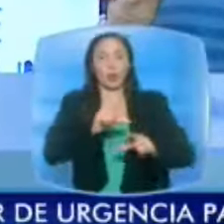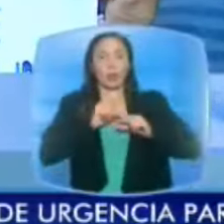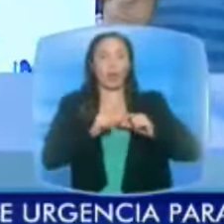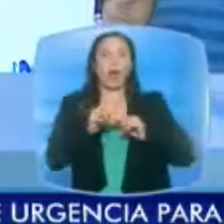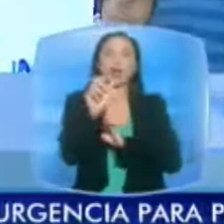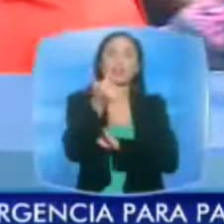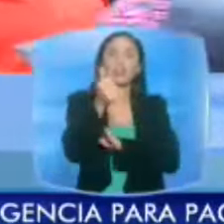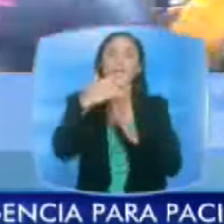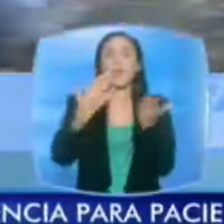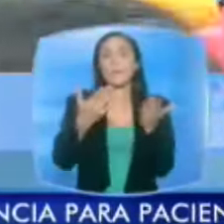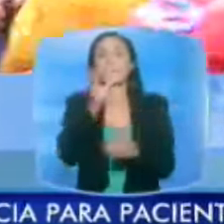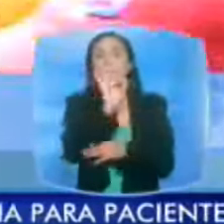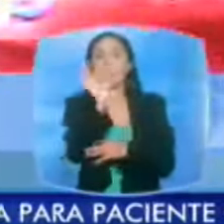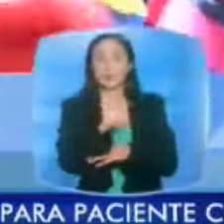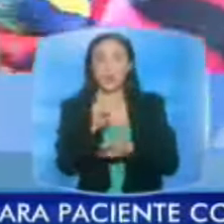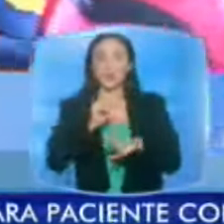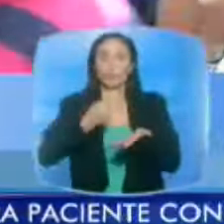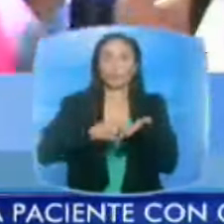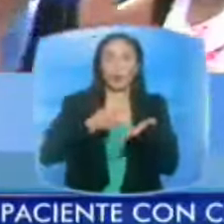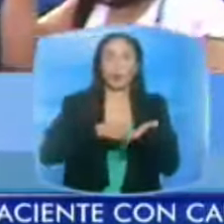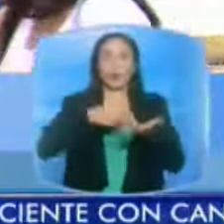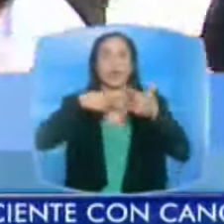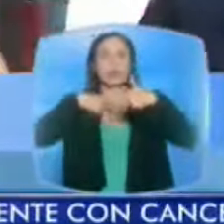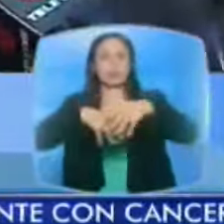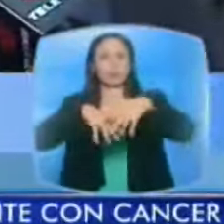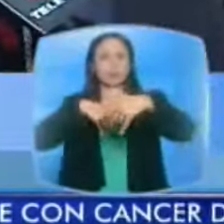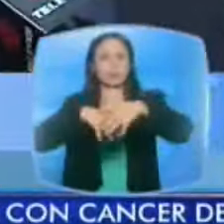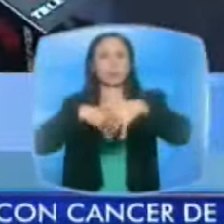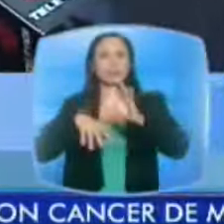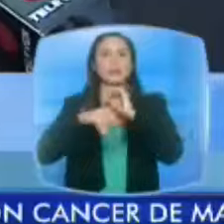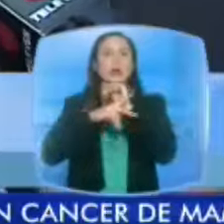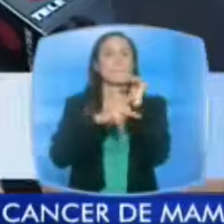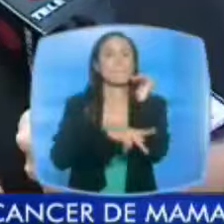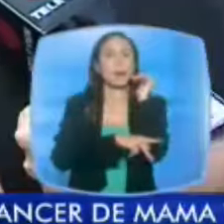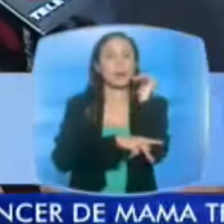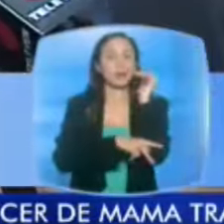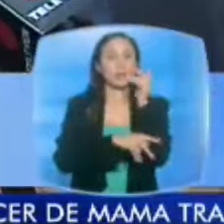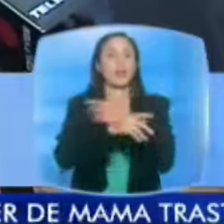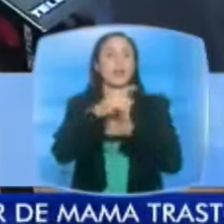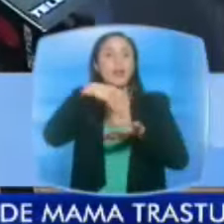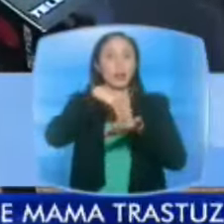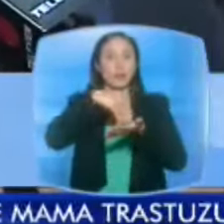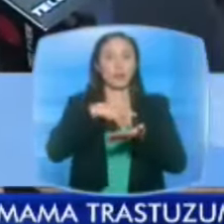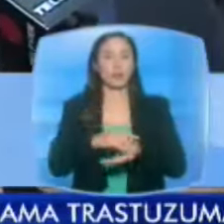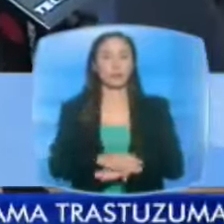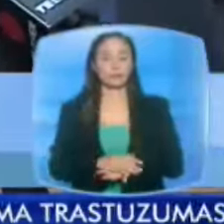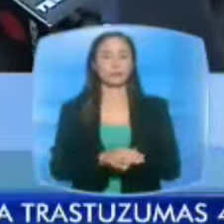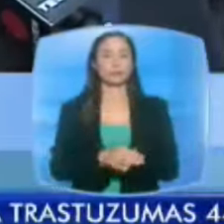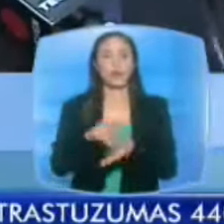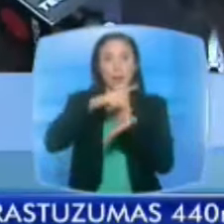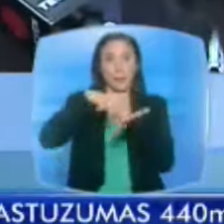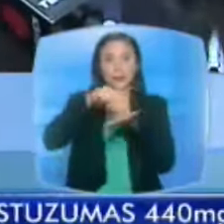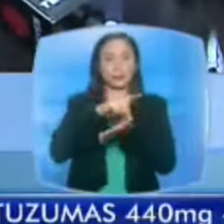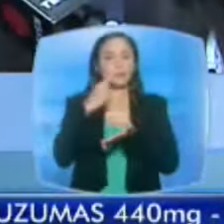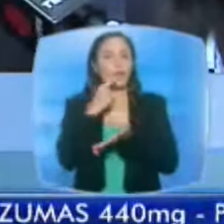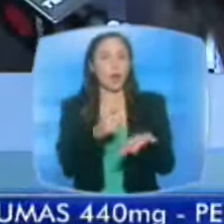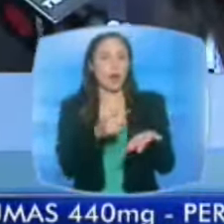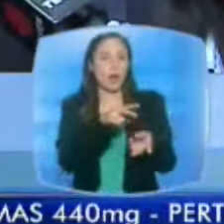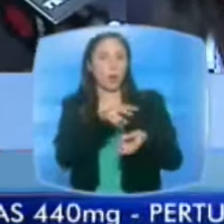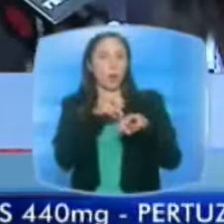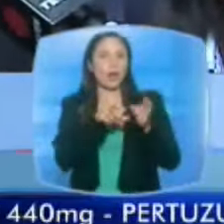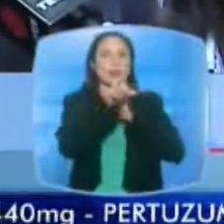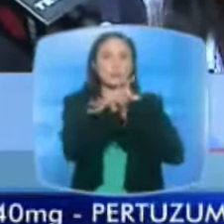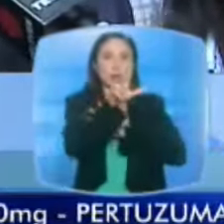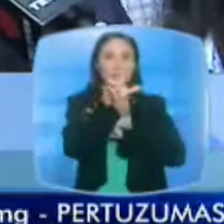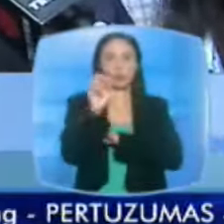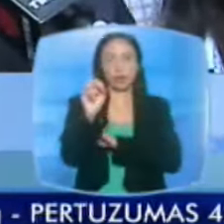de 10% y posteriormente marcharon hacia Parque Carabobo. ¿Qué haríamos nosotros con 13 bolívares? Un aumento salarial de 130